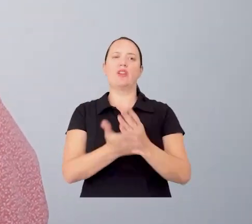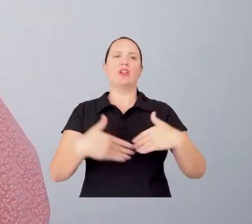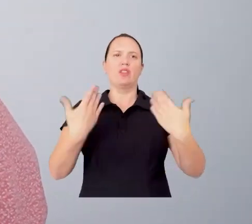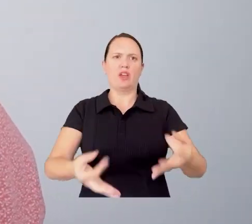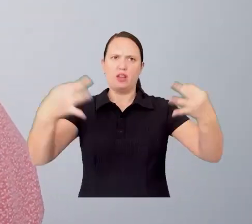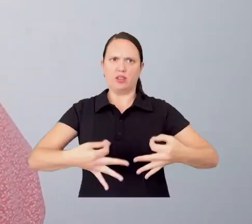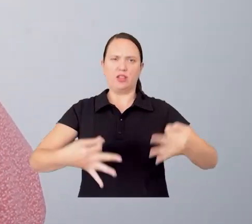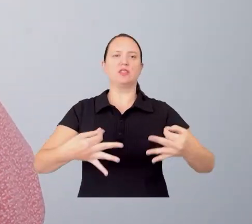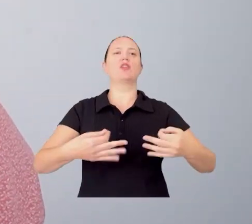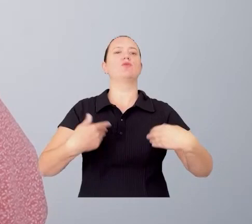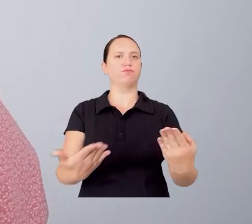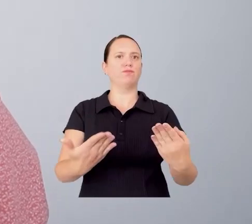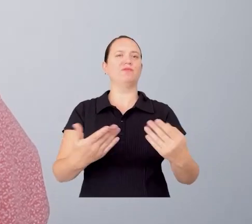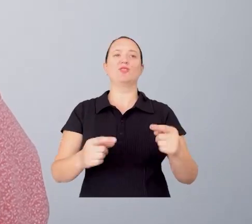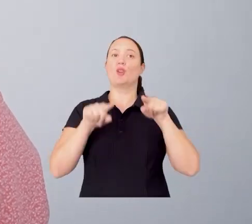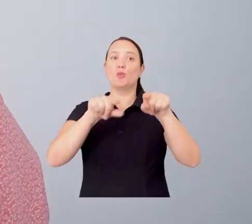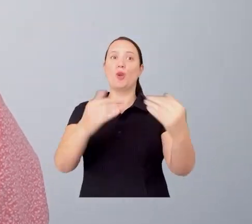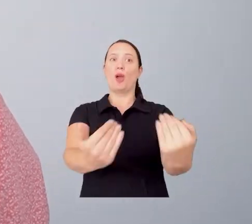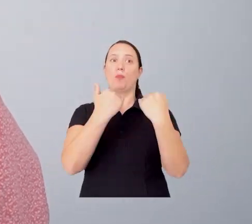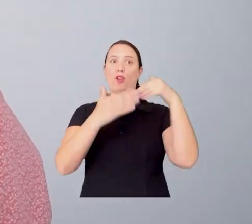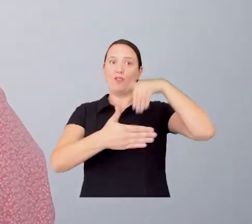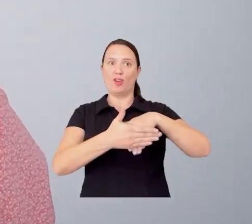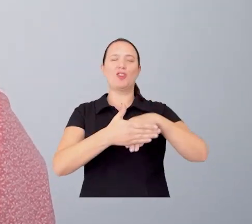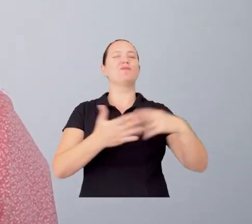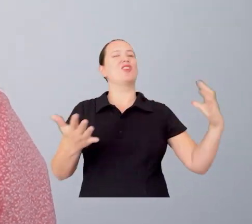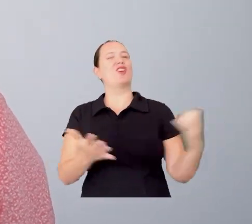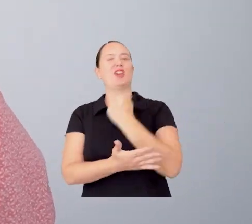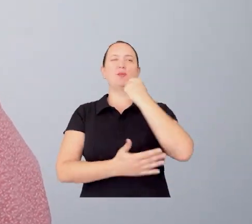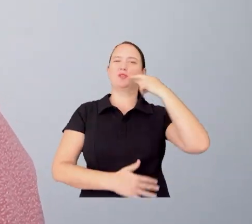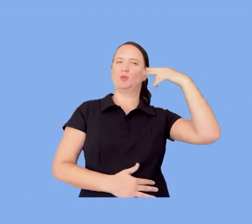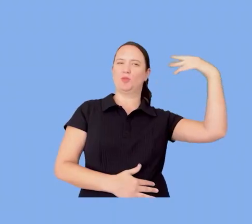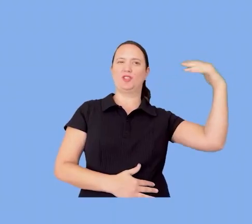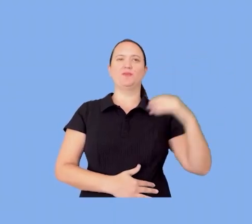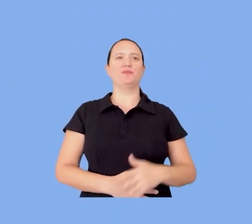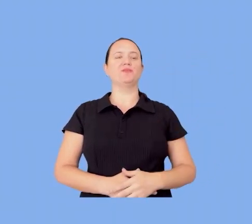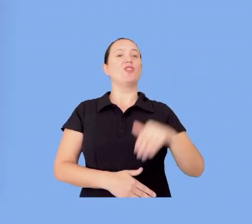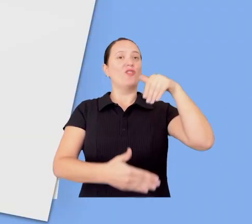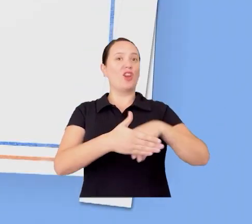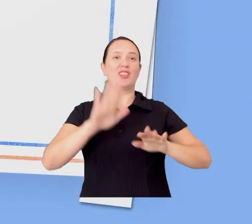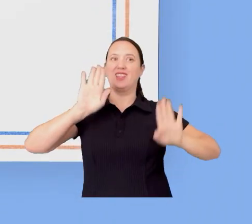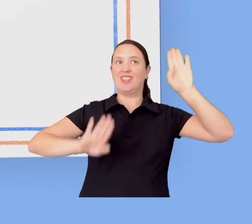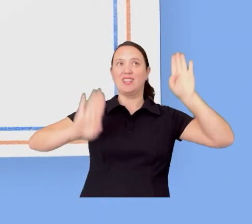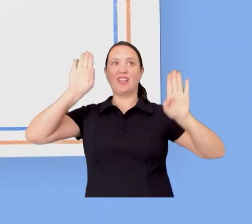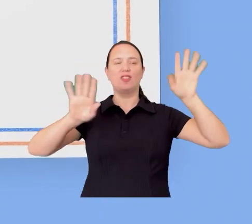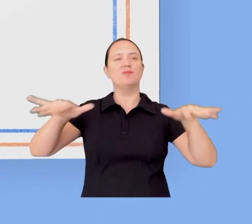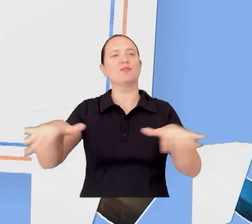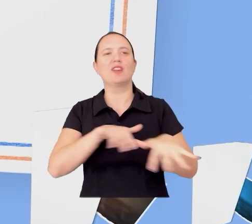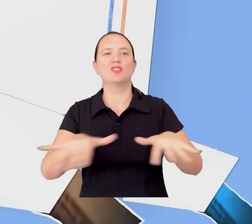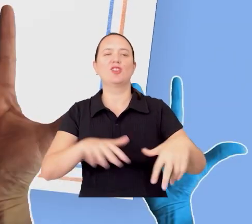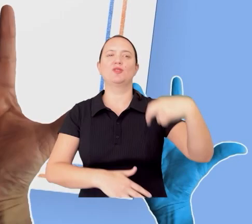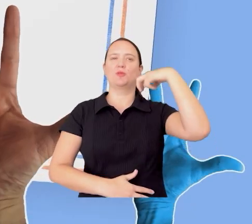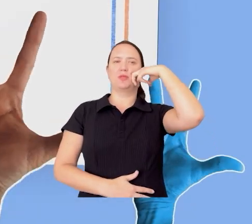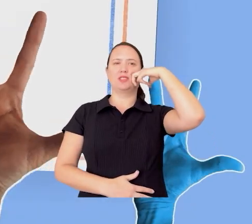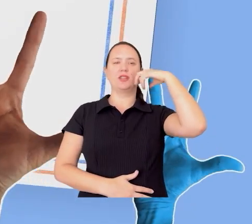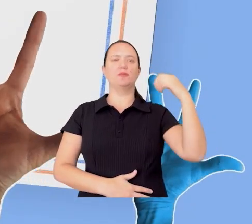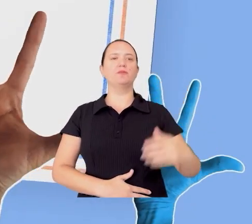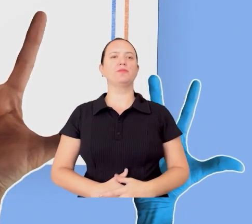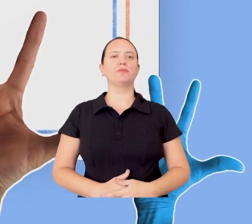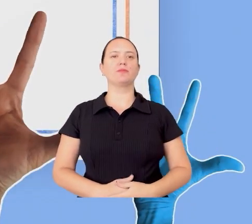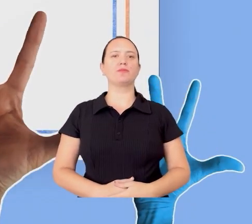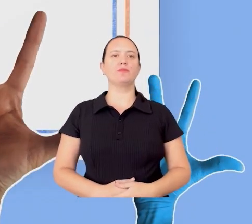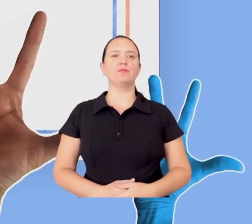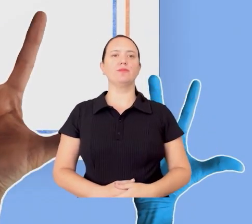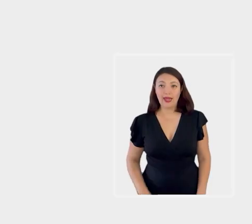un derecho en esta nueva constitución con tu voto lo haremos realidad vota por los candidatos y candidatas de acción